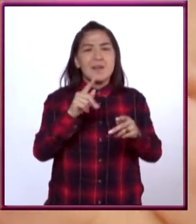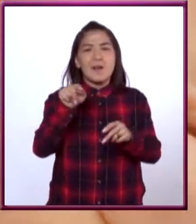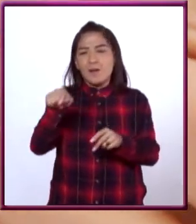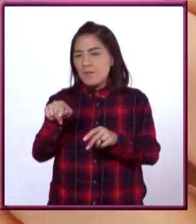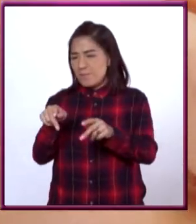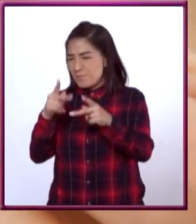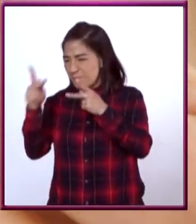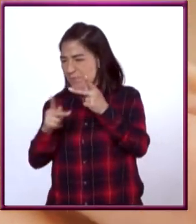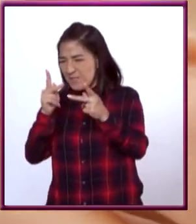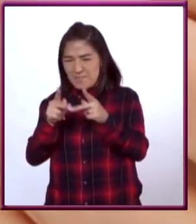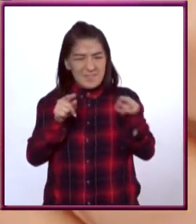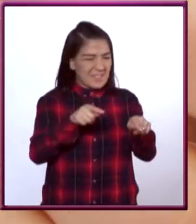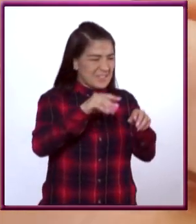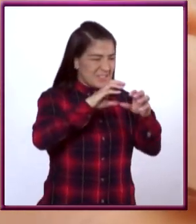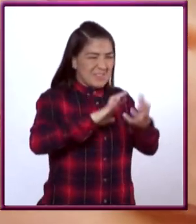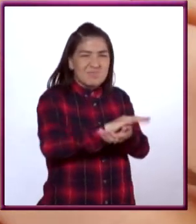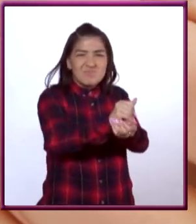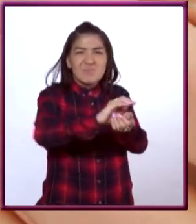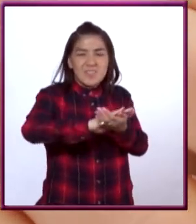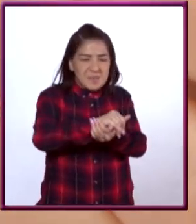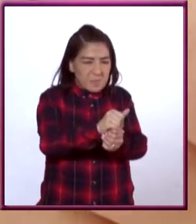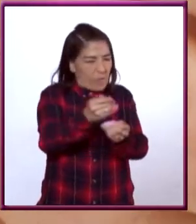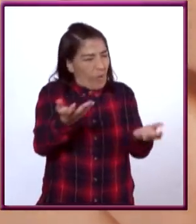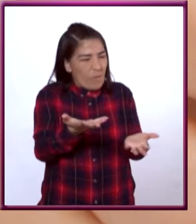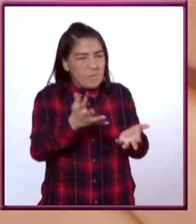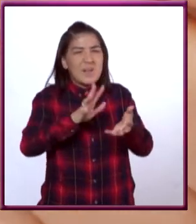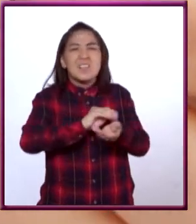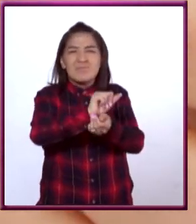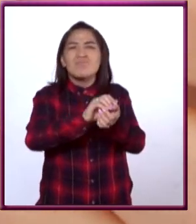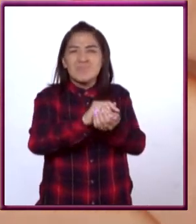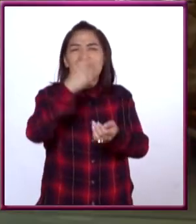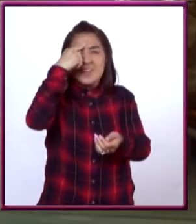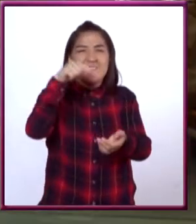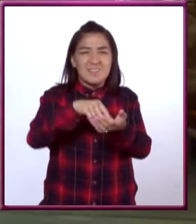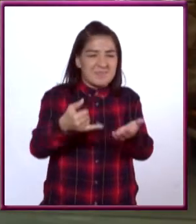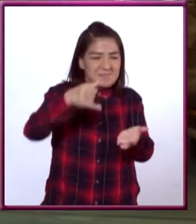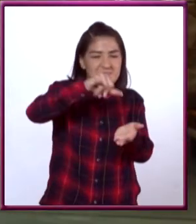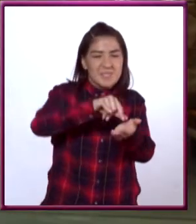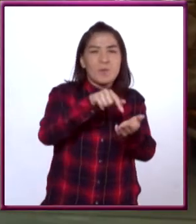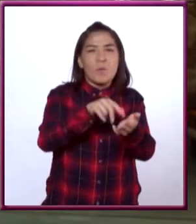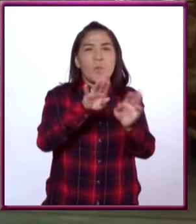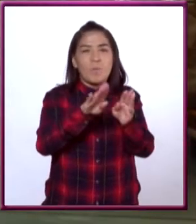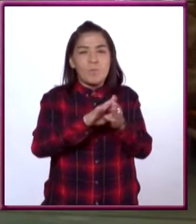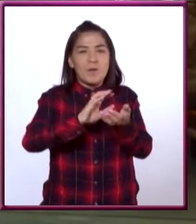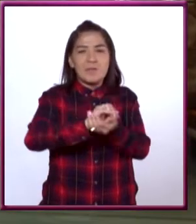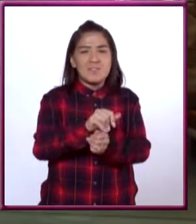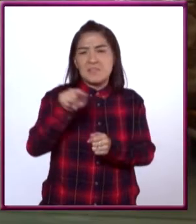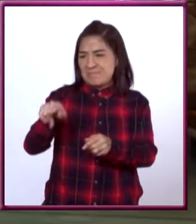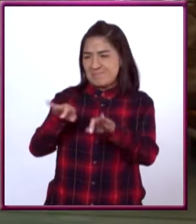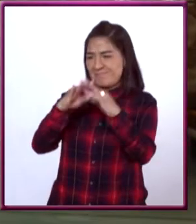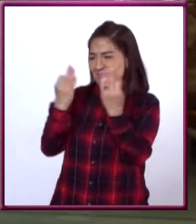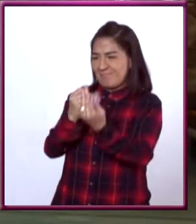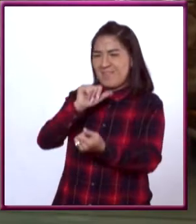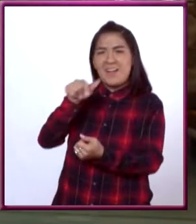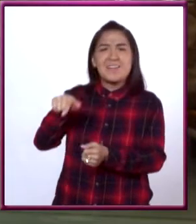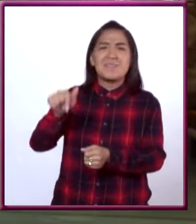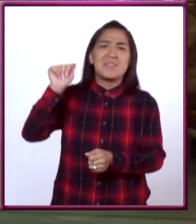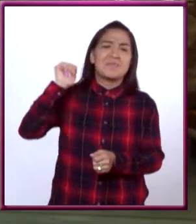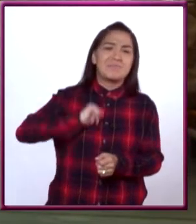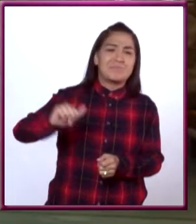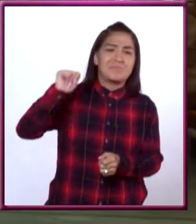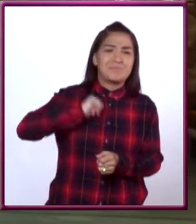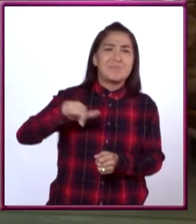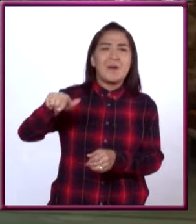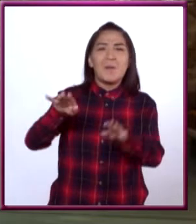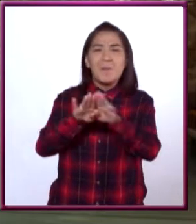perfectas. ¿Será la masa? ¿Será el molde? Yo creo que es el molde. El de estas no debe tener nada de forma. Seguramente es viejo